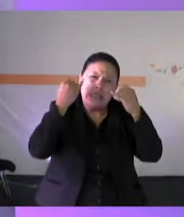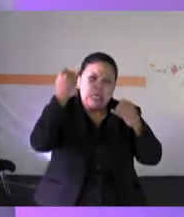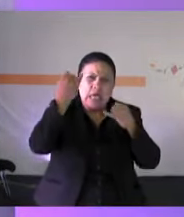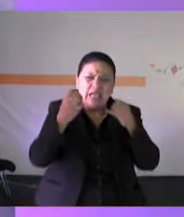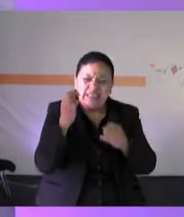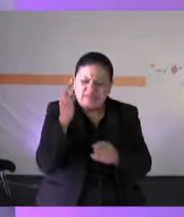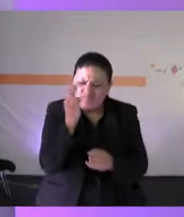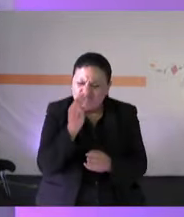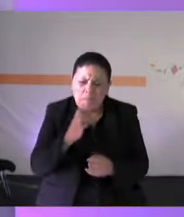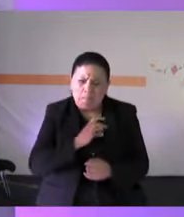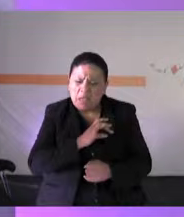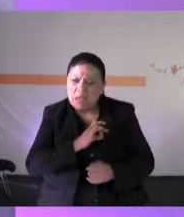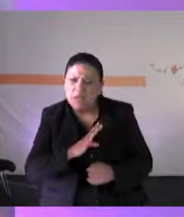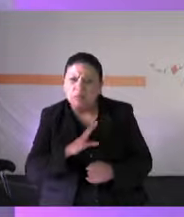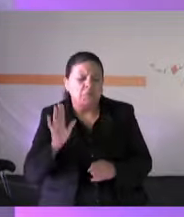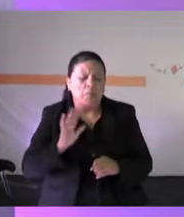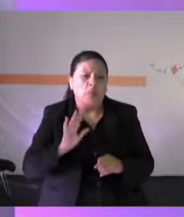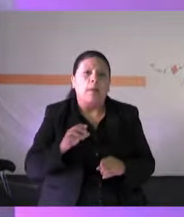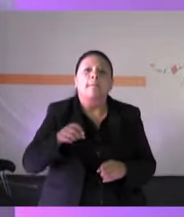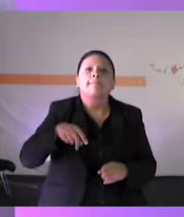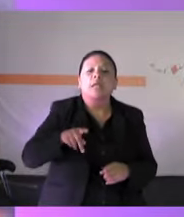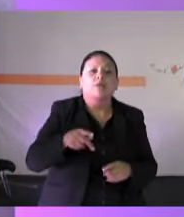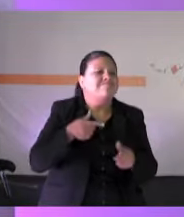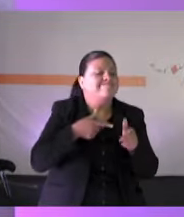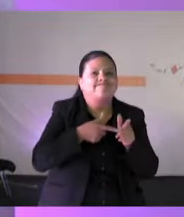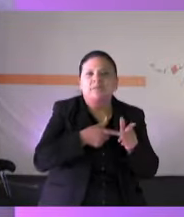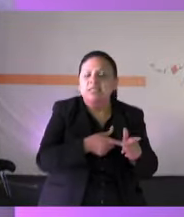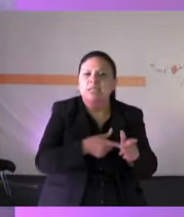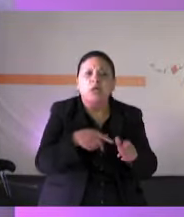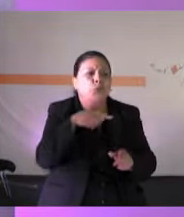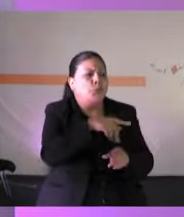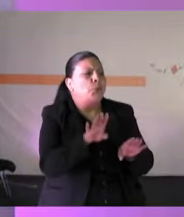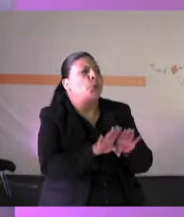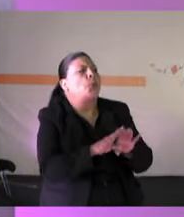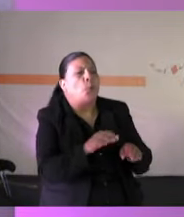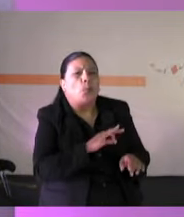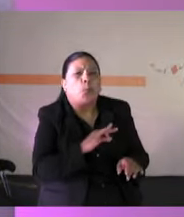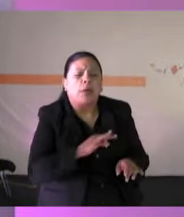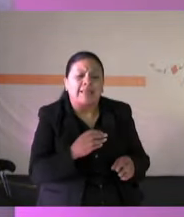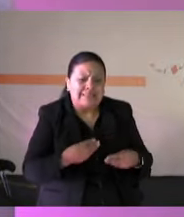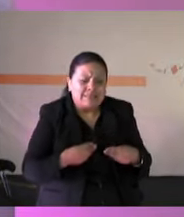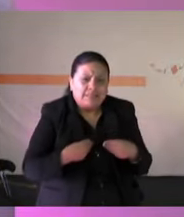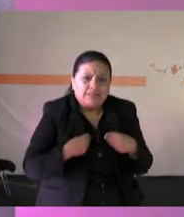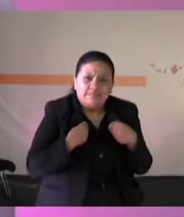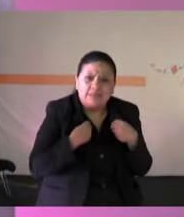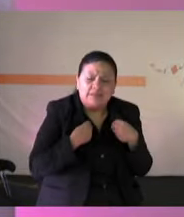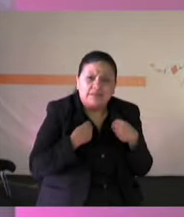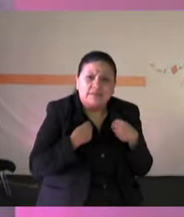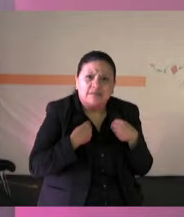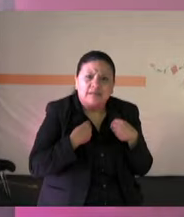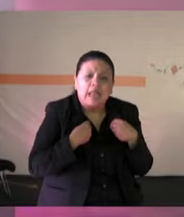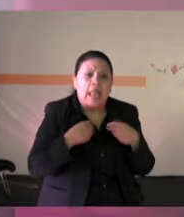pesadilla de lo que tengo acá y no se para. O sea, ¿tú cómo puedes lidiar con esa doble magia del susto?